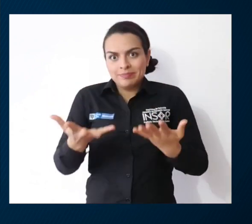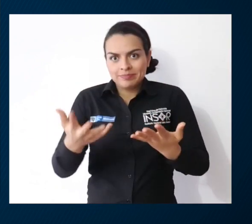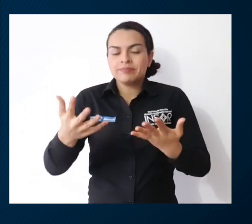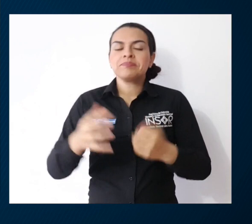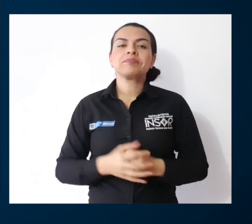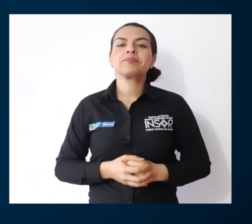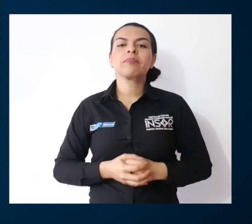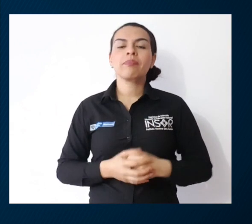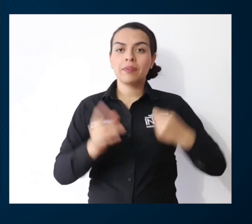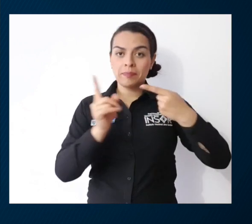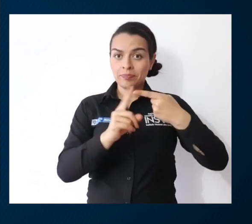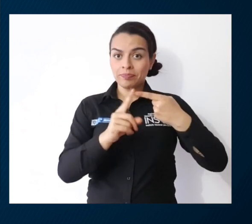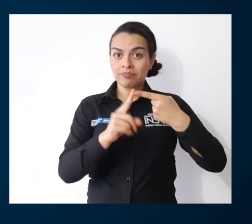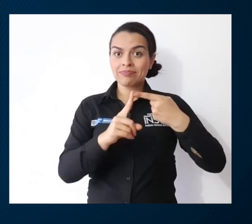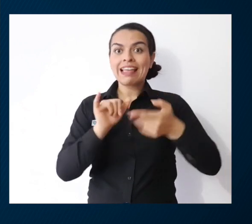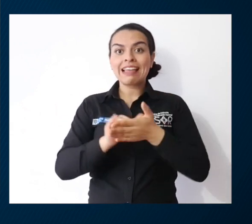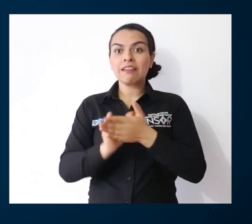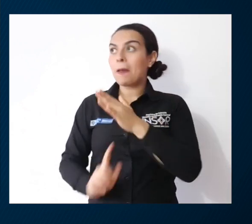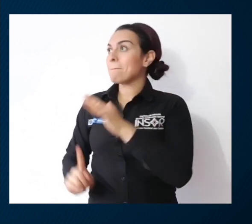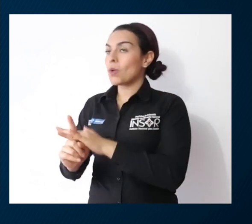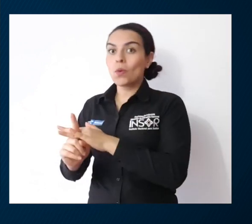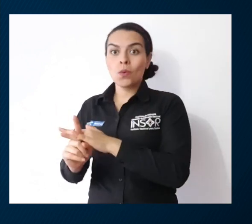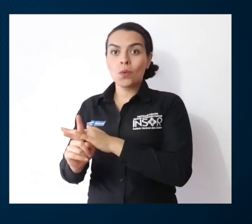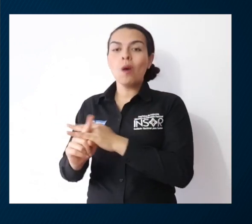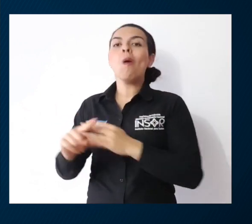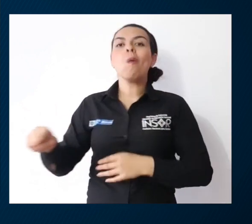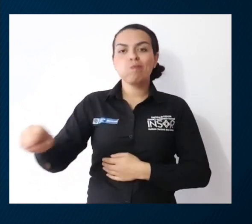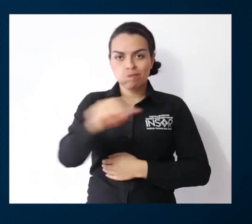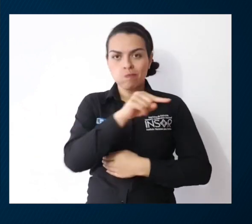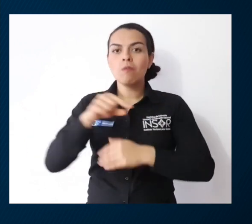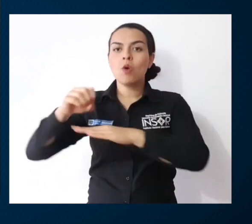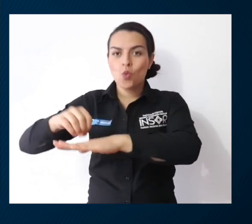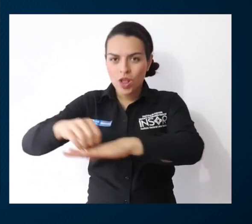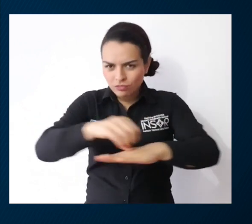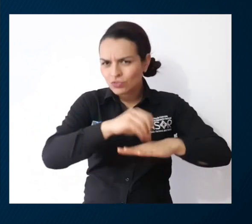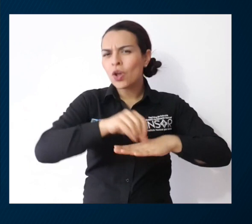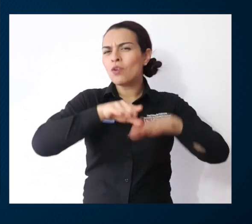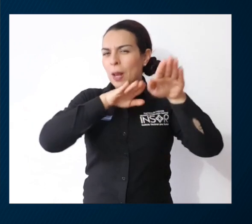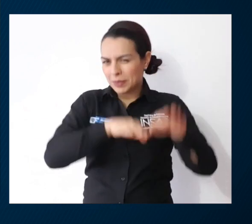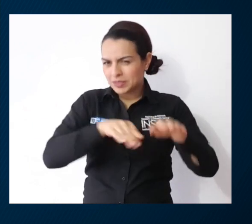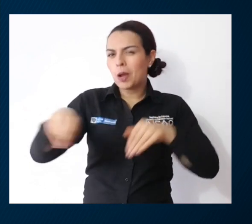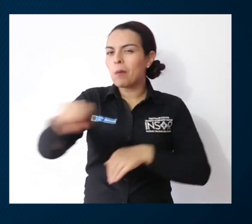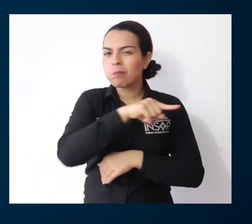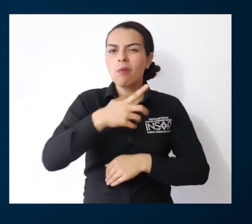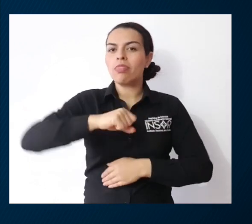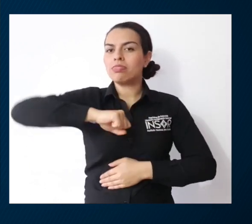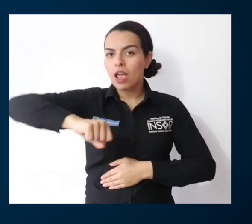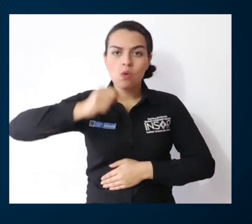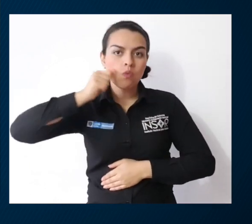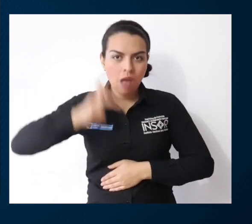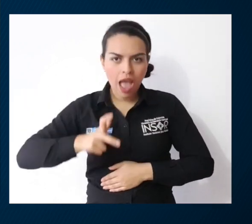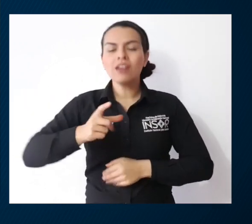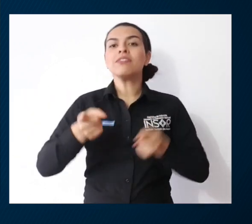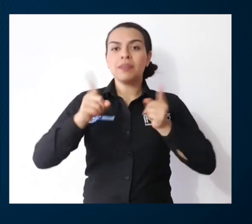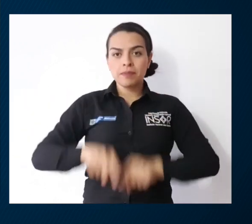primera es, cuando nos enfrentamos a la crisis, muchas organizaciones representativas, organizaciones de derechos humanos y familias